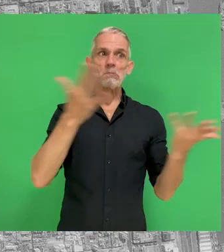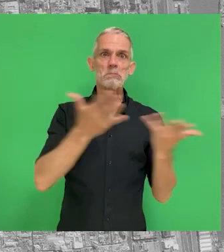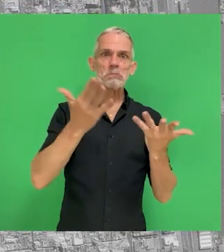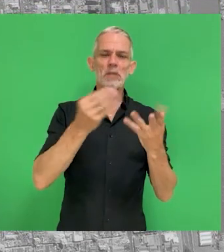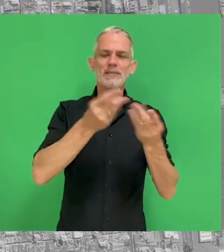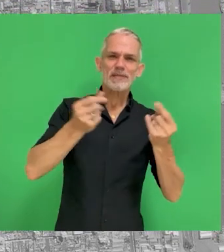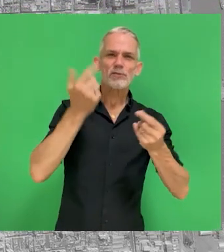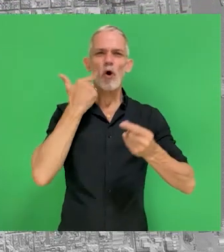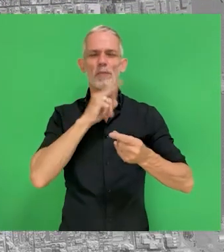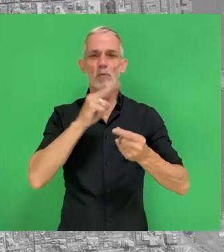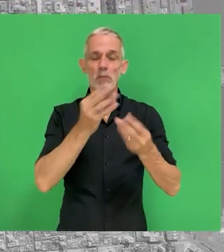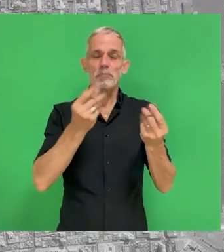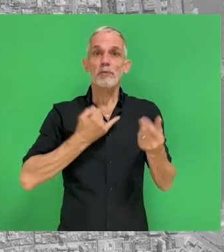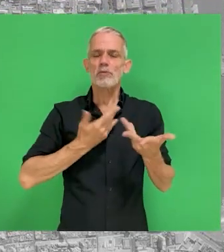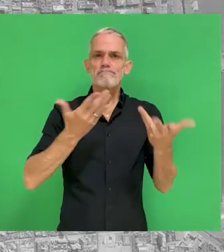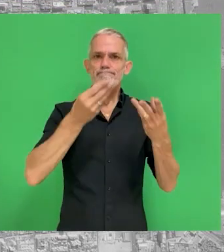desaparecidos y desaparecidas.